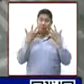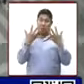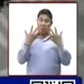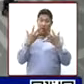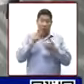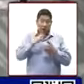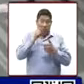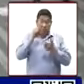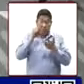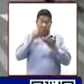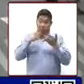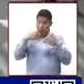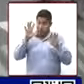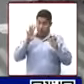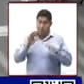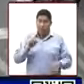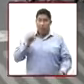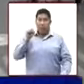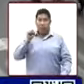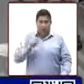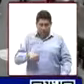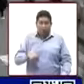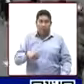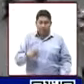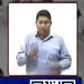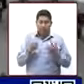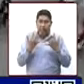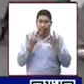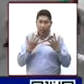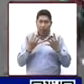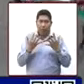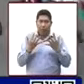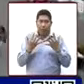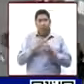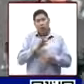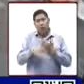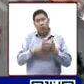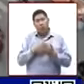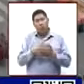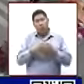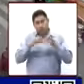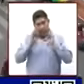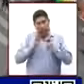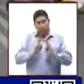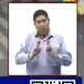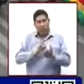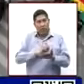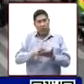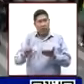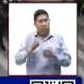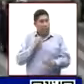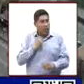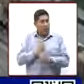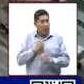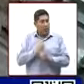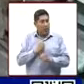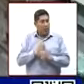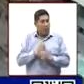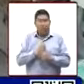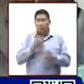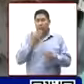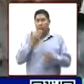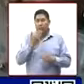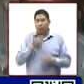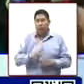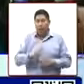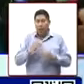con los entes sindicales. Sí, hemos llegado a 10 puntos, entre ellos son todos los que tienen que ver con respecto a los derechos laborales, que estaban muy mal